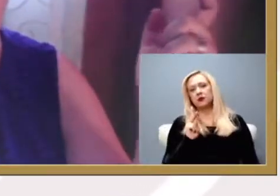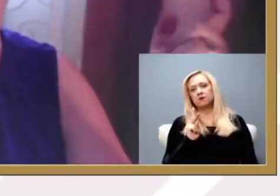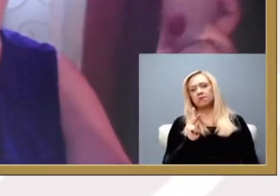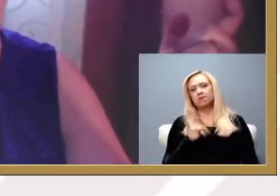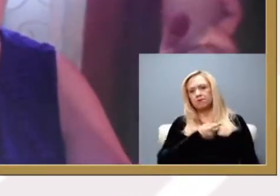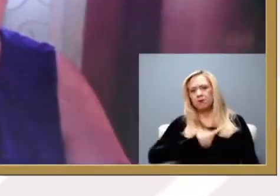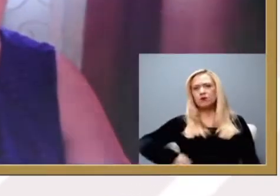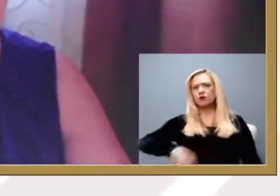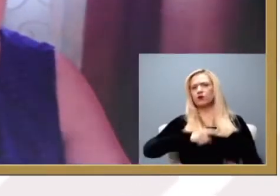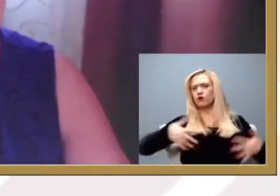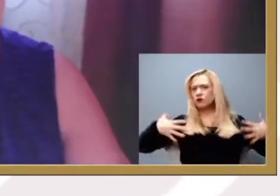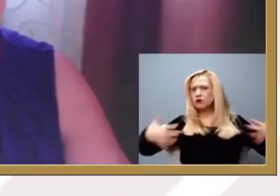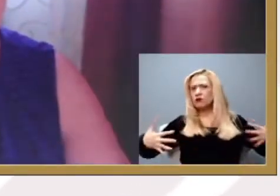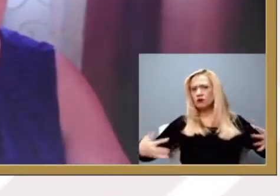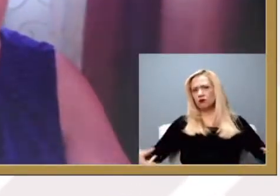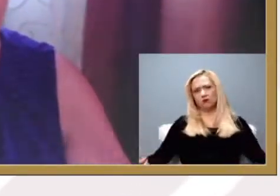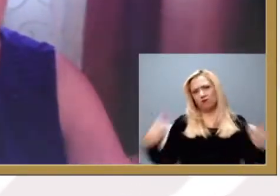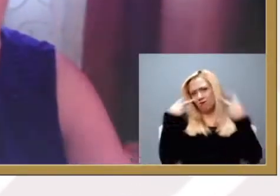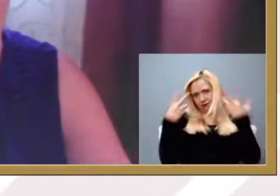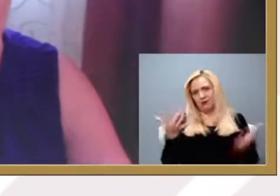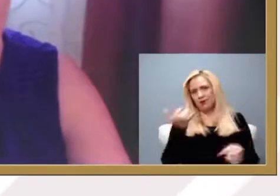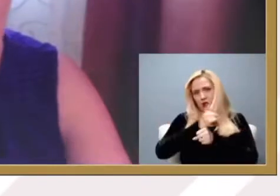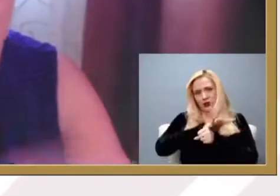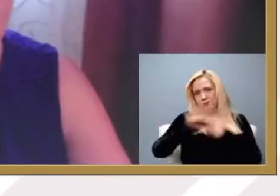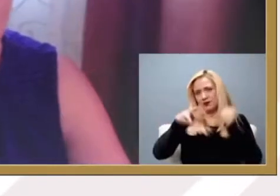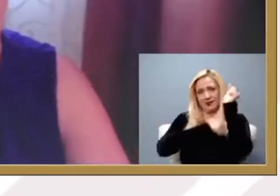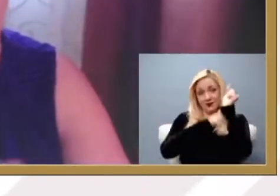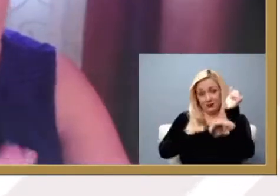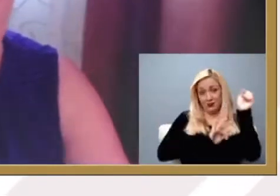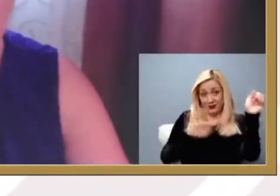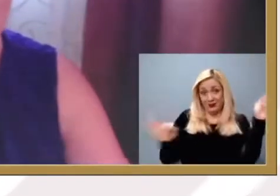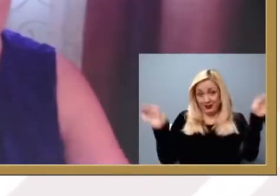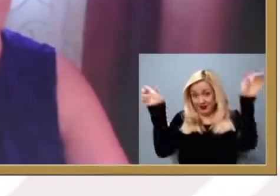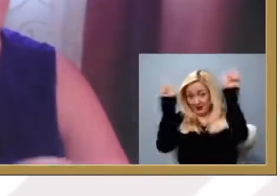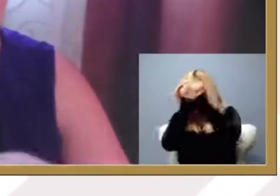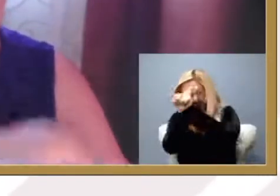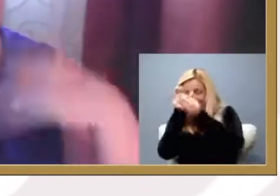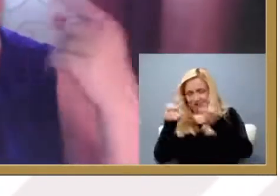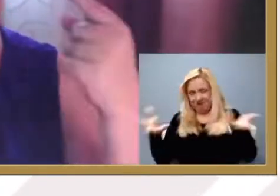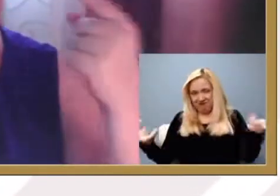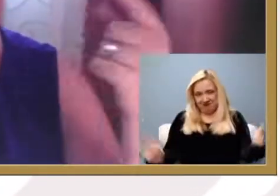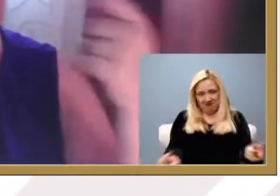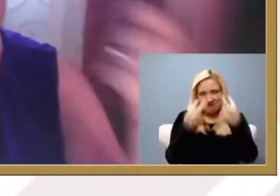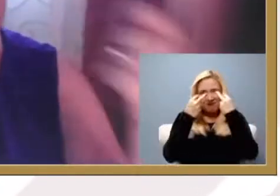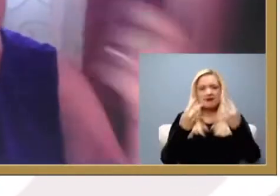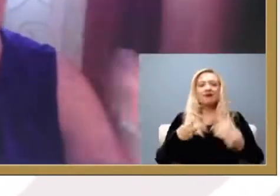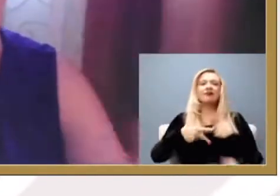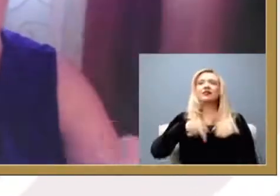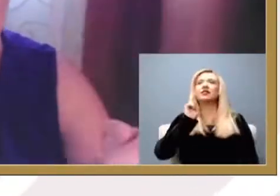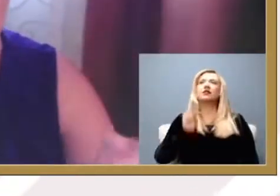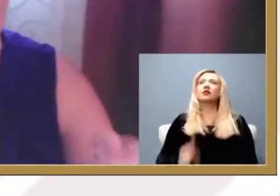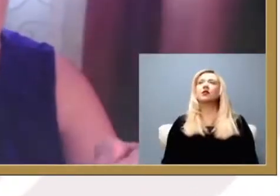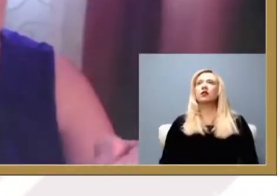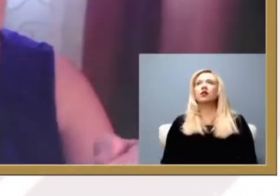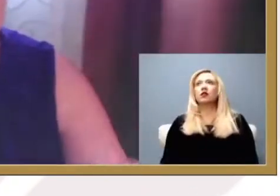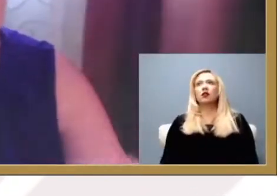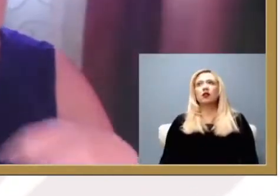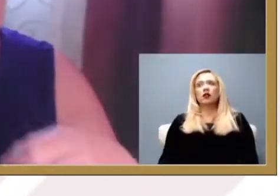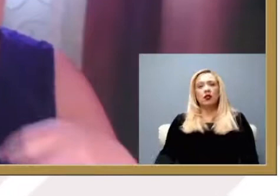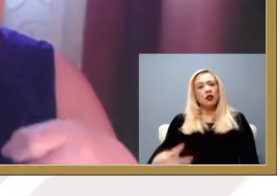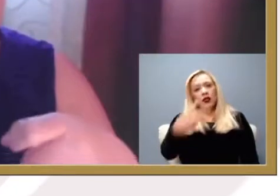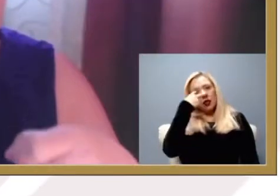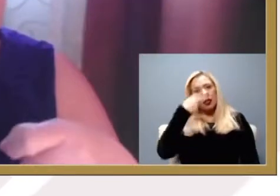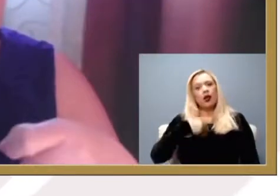personas gordas, o sea, somos visibles, no hay de otra, nos ves o nos ves, no tienes opción, pero la hiperinvisibilidad de nuestras necesidades, y